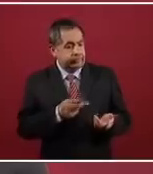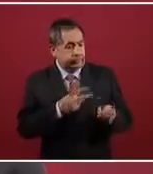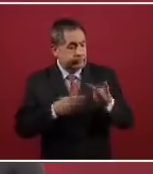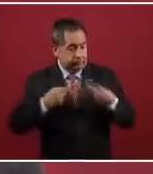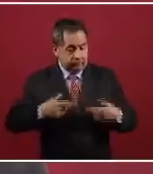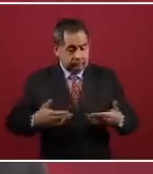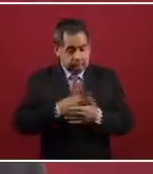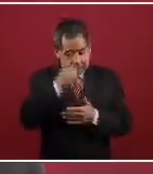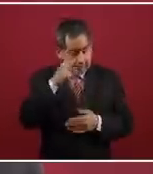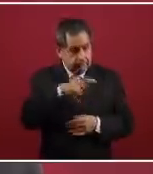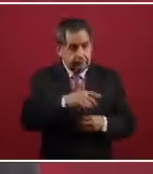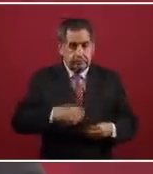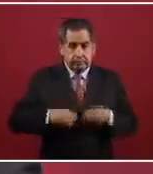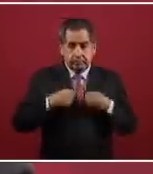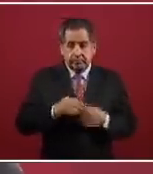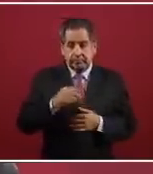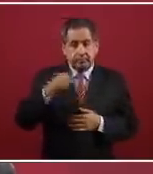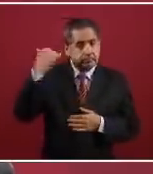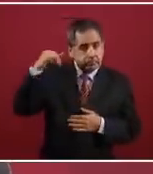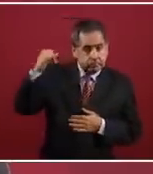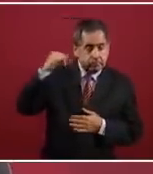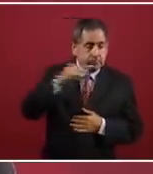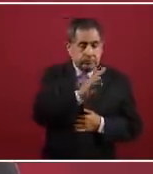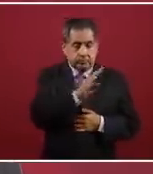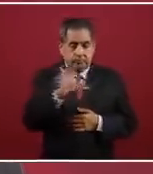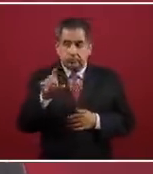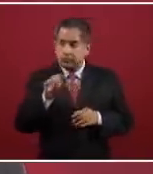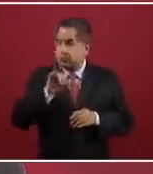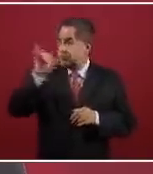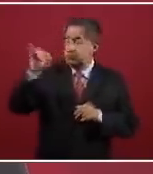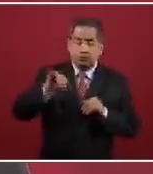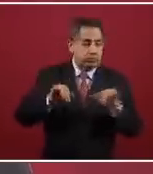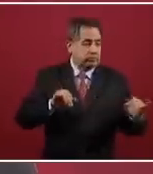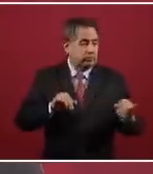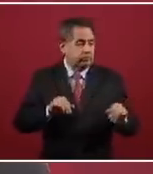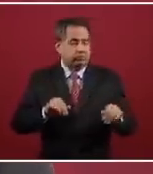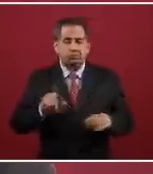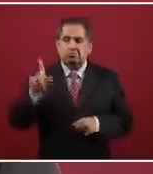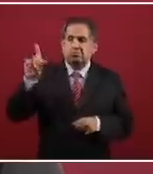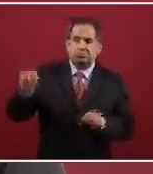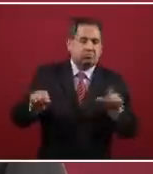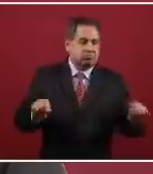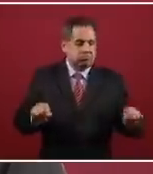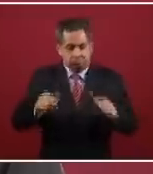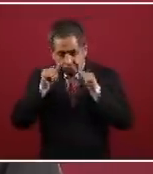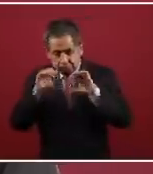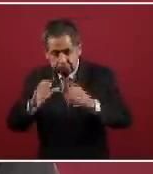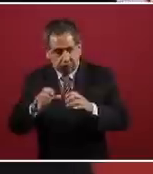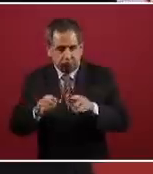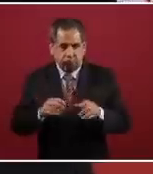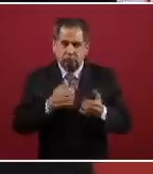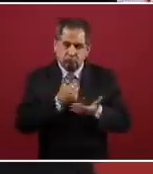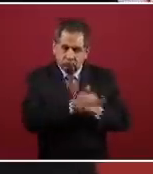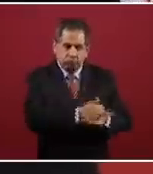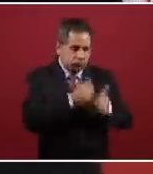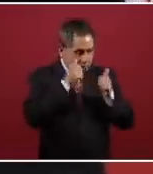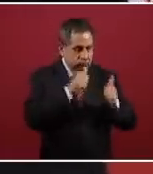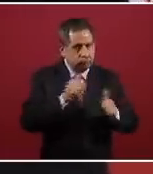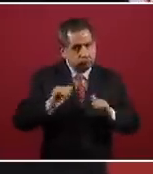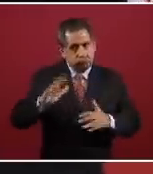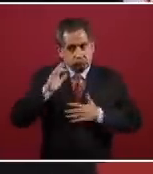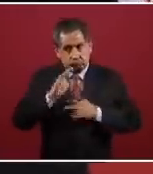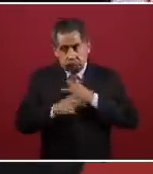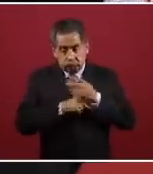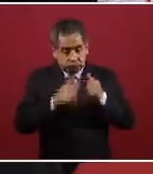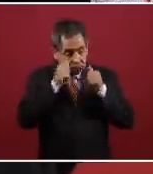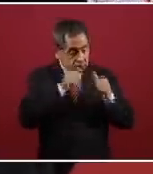mexicanos que viven en las penínsulas alejadas tengan un trato diferente al resto de los mexicanos. Es un compromiso.